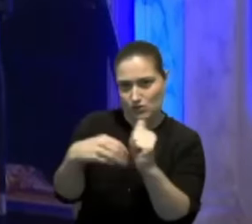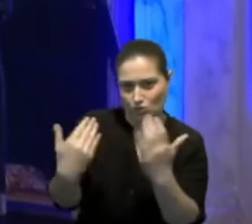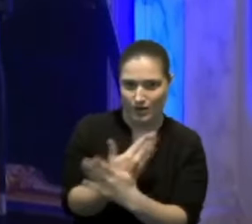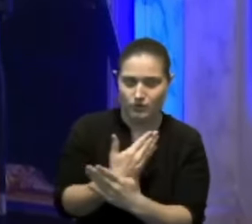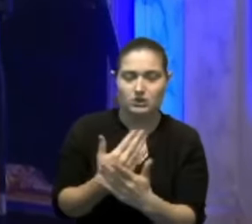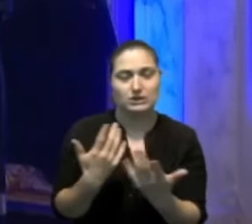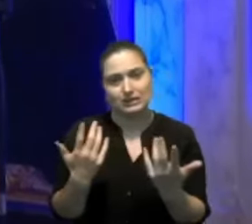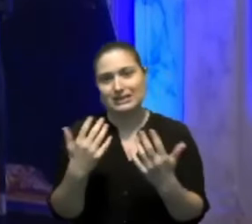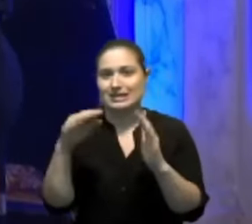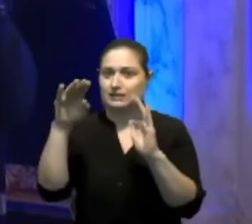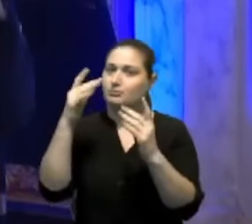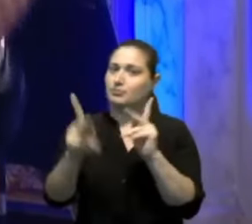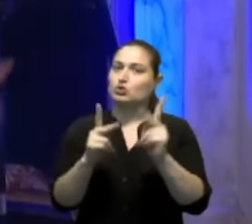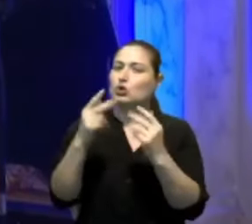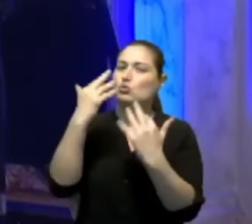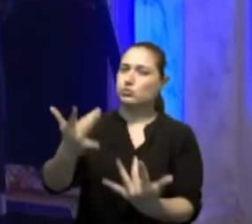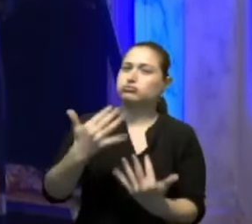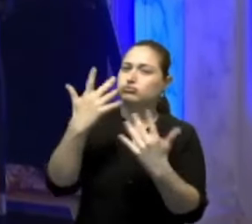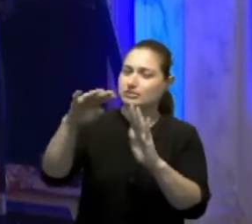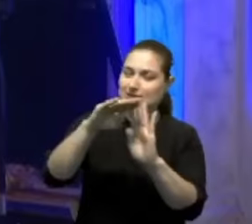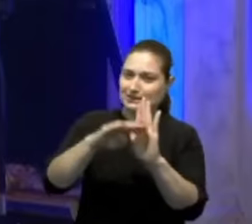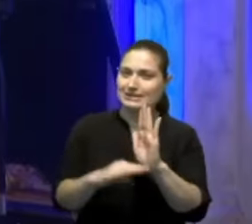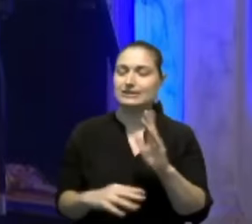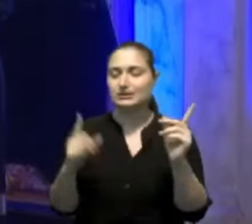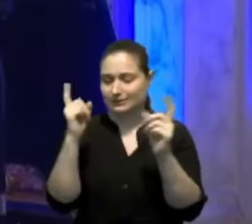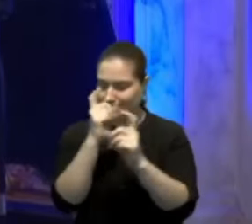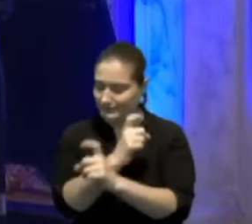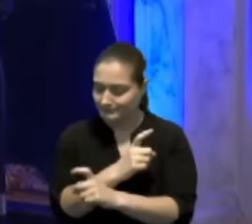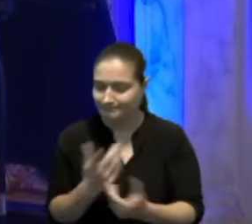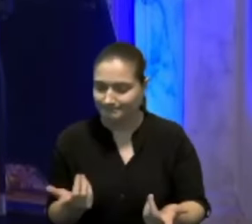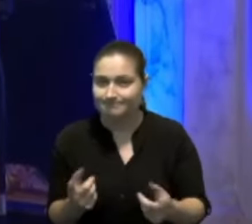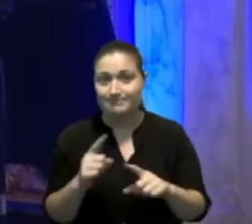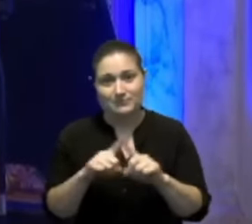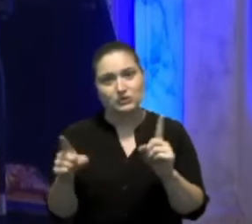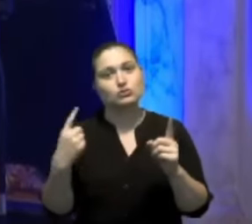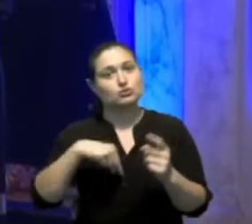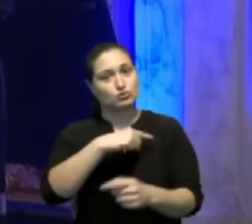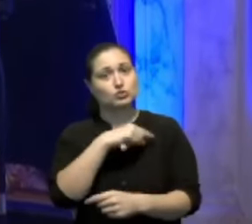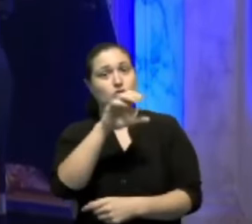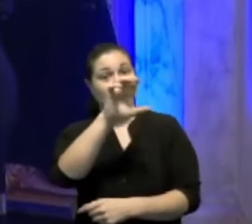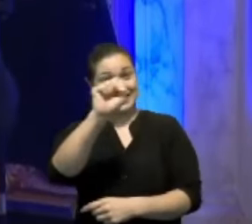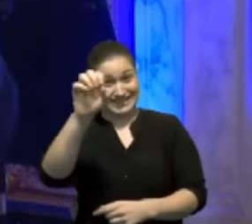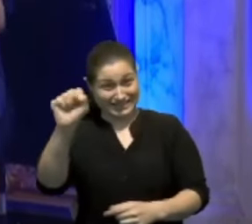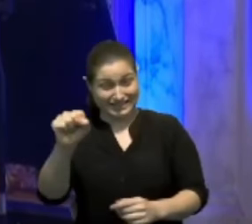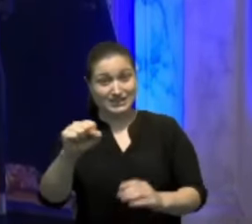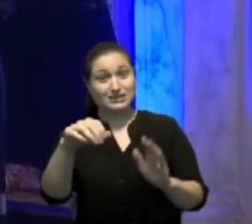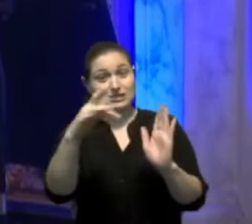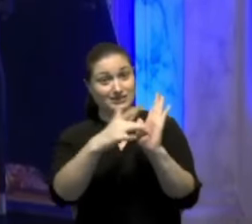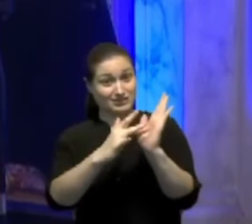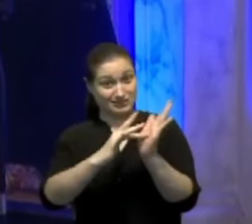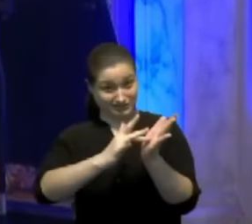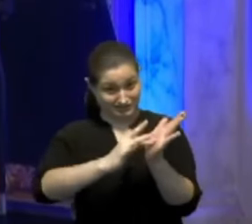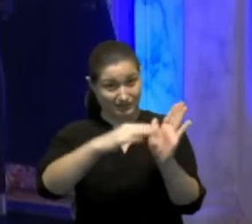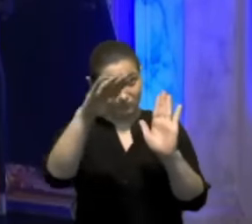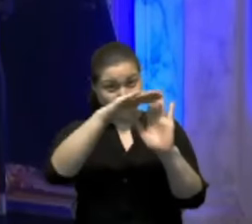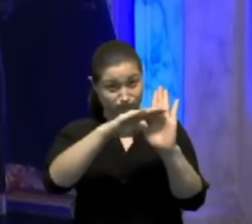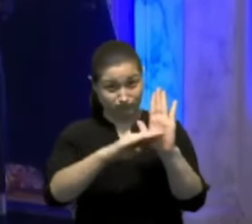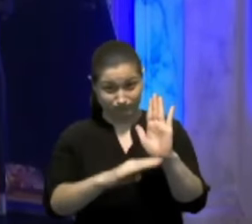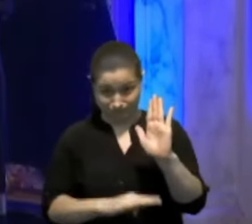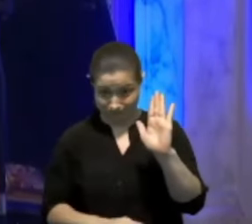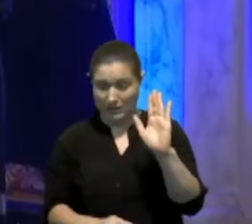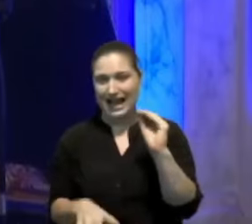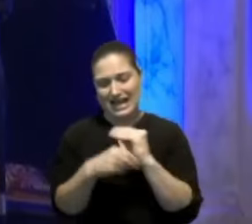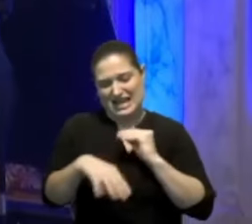así en este periodo de gobierno es ir entrando alguno de estos medicamentos al catálogo de la seguridad social para descongestionar un poco el programa y